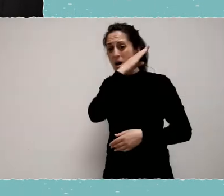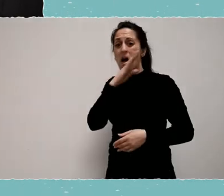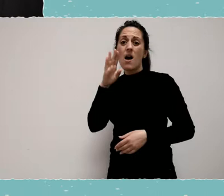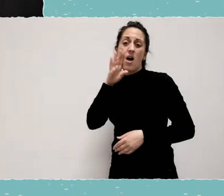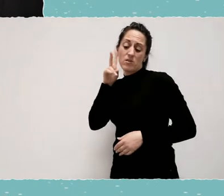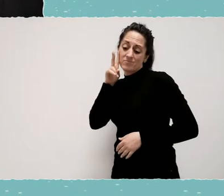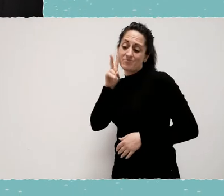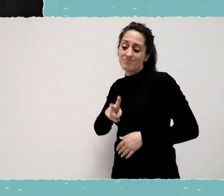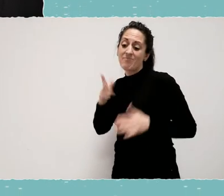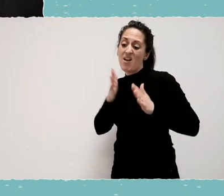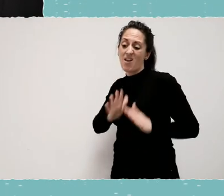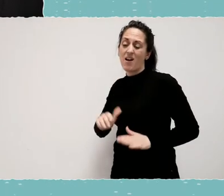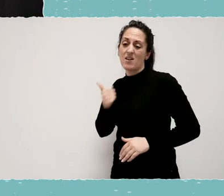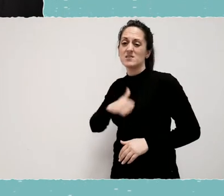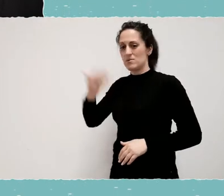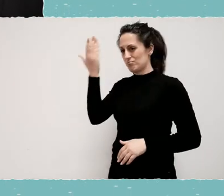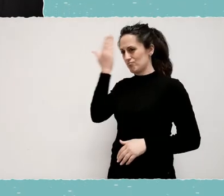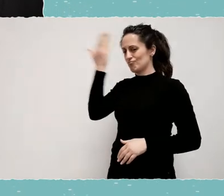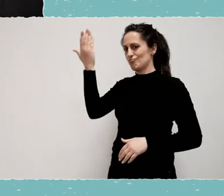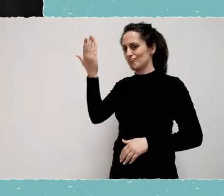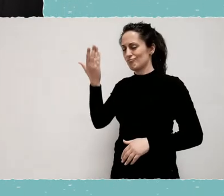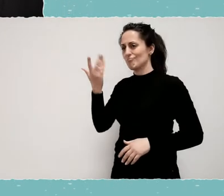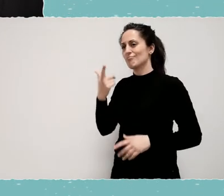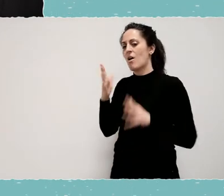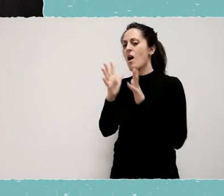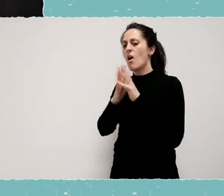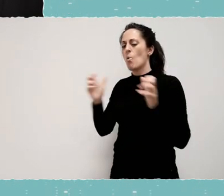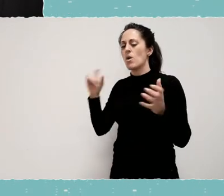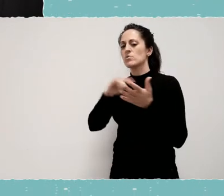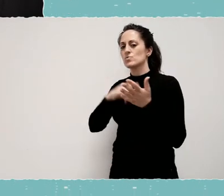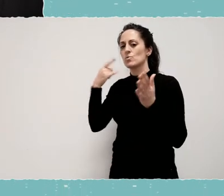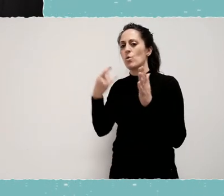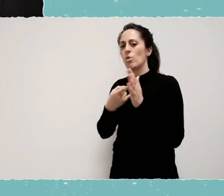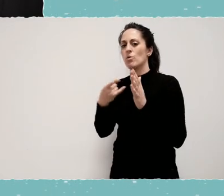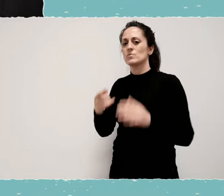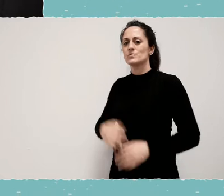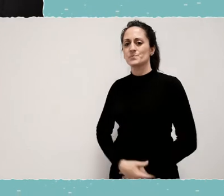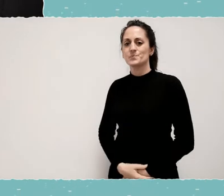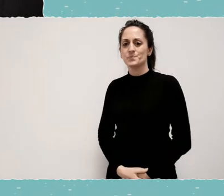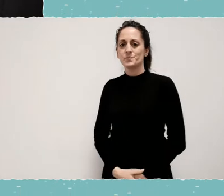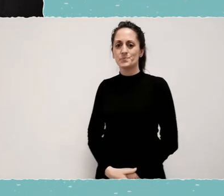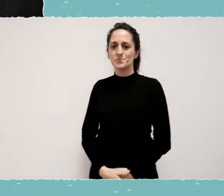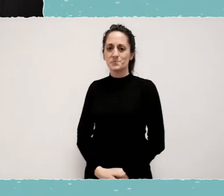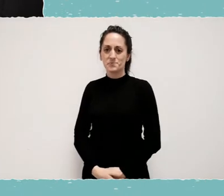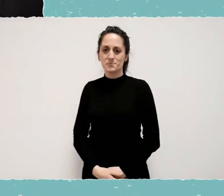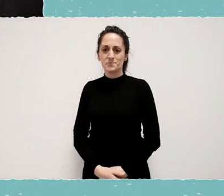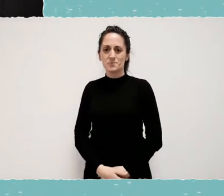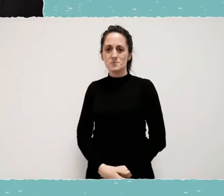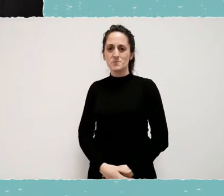pais viron que a filla xa levara un escarmento e acordaron de contado poñerlle o asunto remedio.